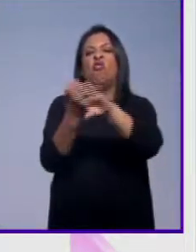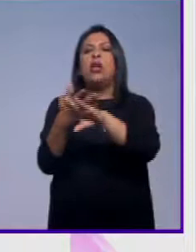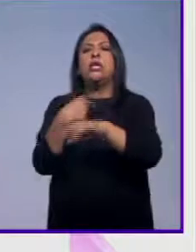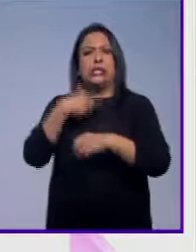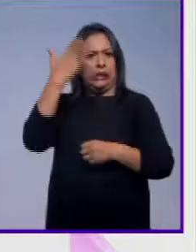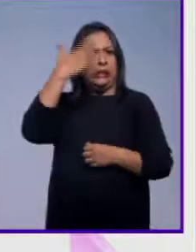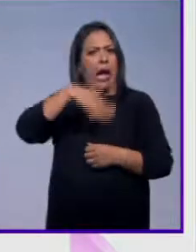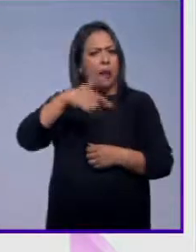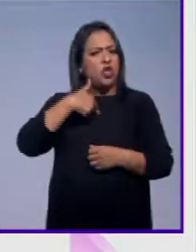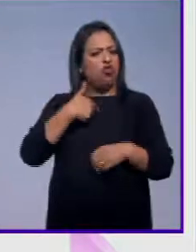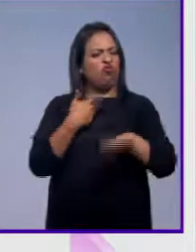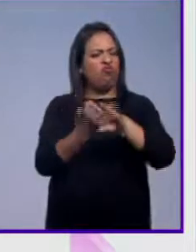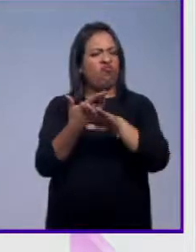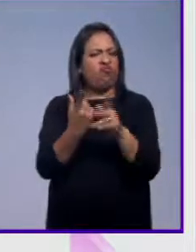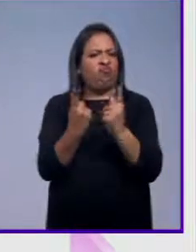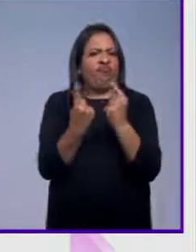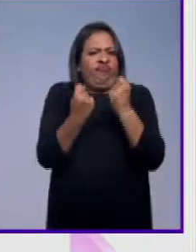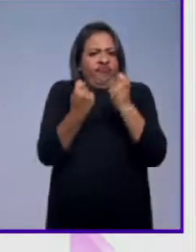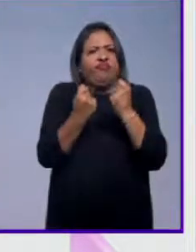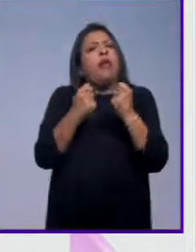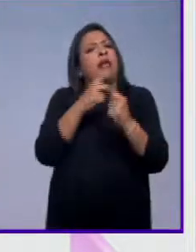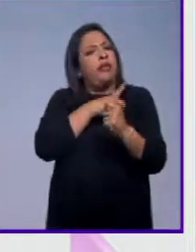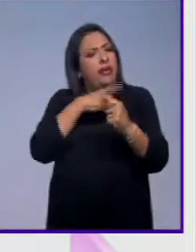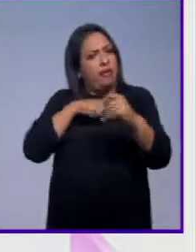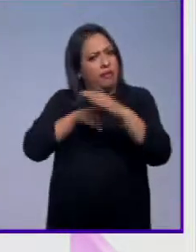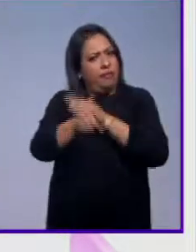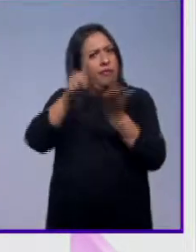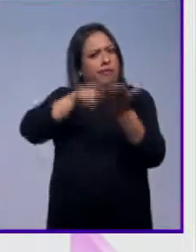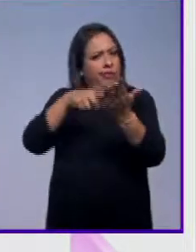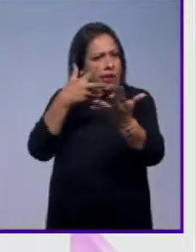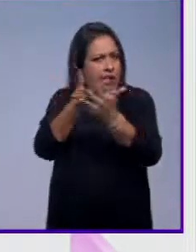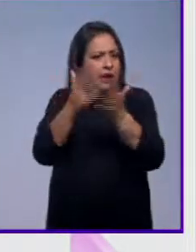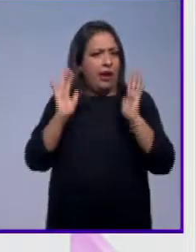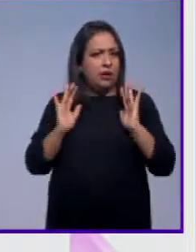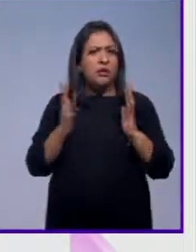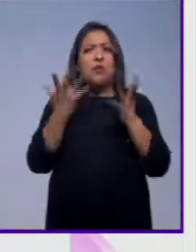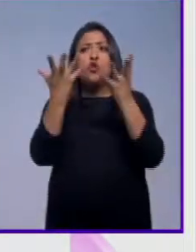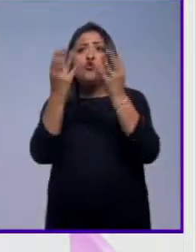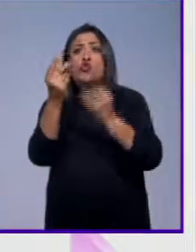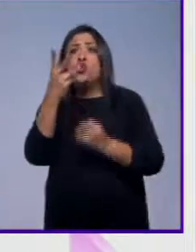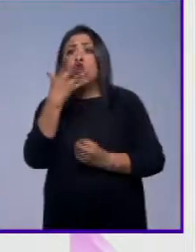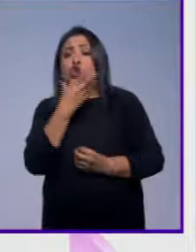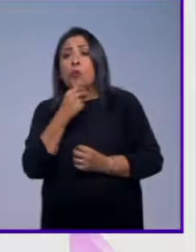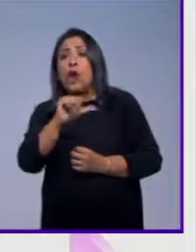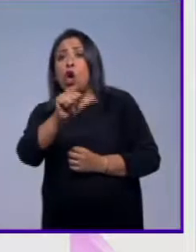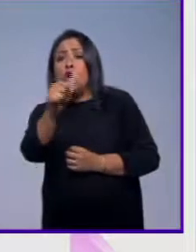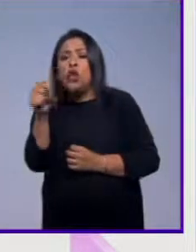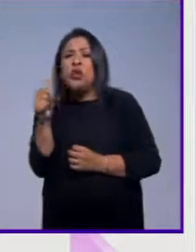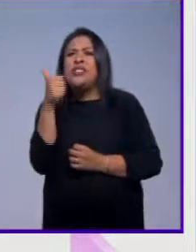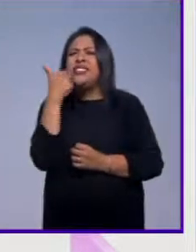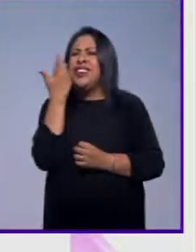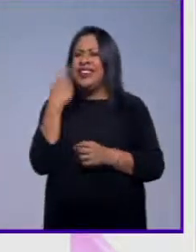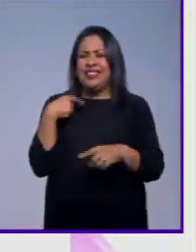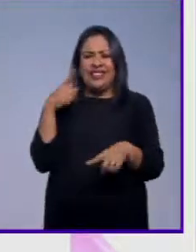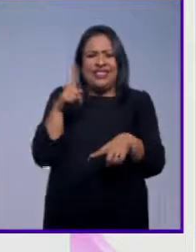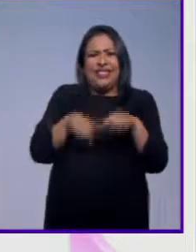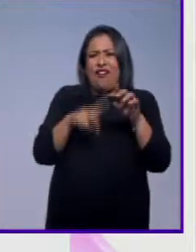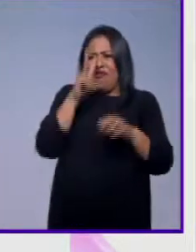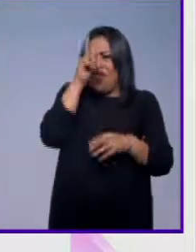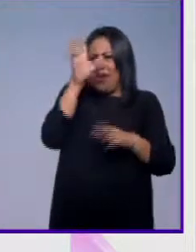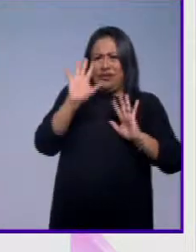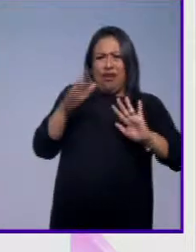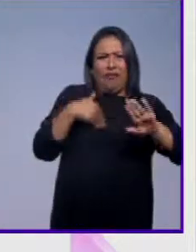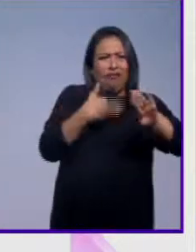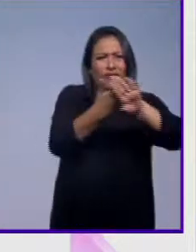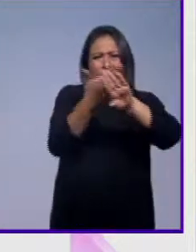conscientes de ello y lo siguen haciendo y ellos deben ir a prisión por cometer crimen pero la cantidad de hombres que quieren sustraerse de la violencia de